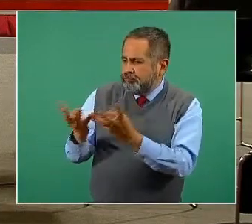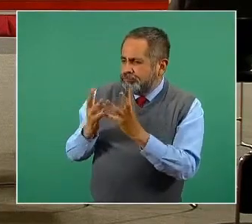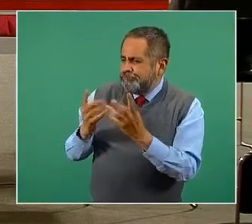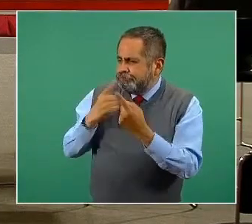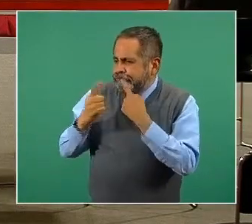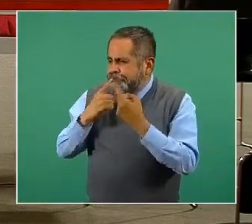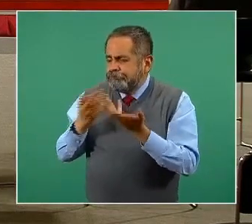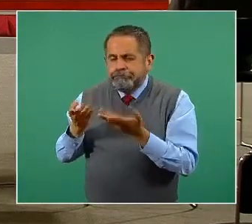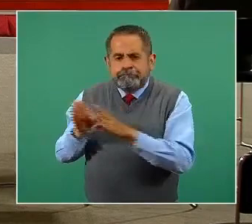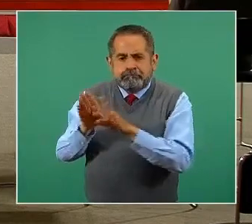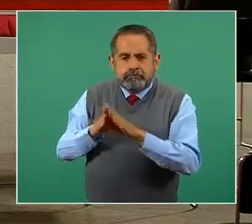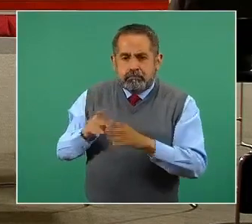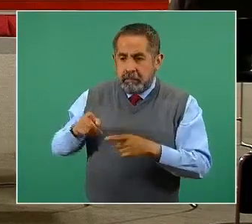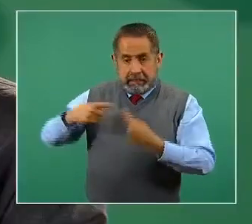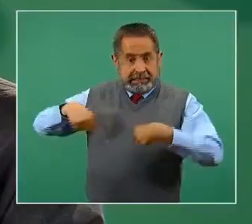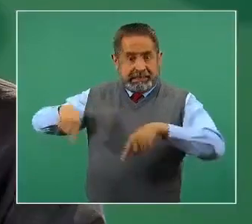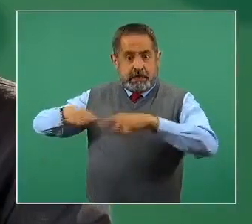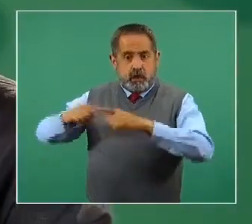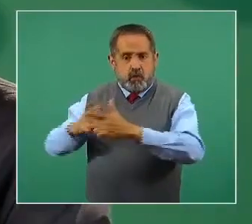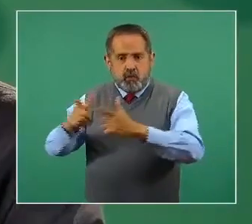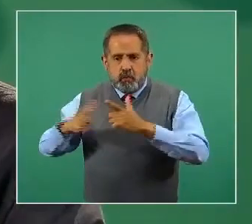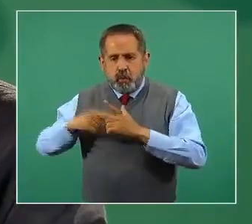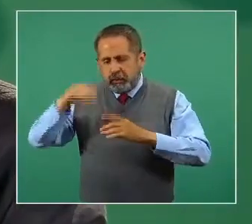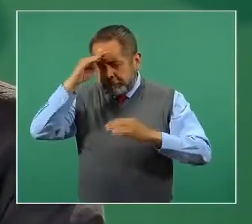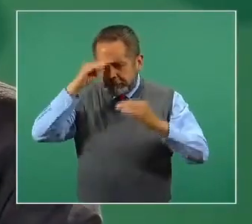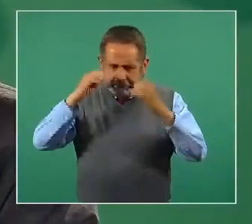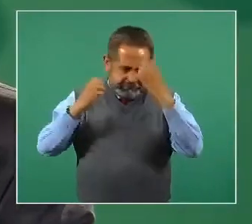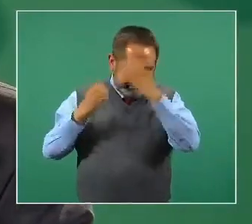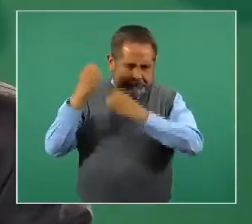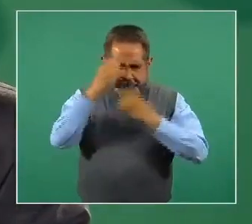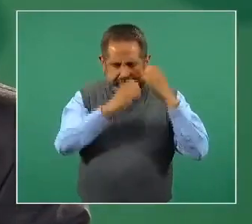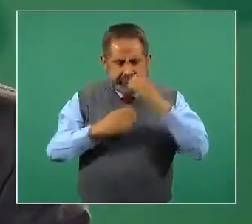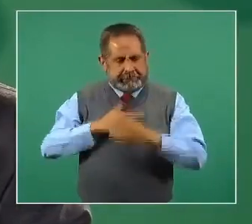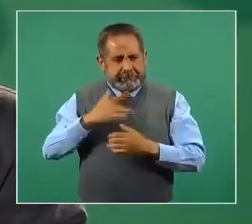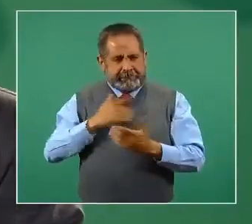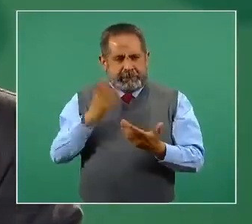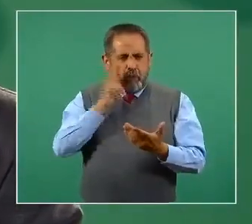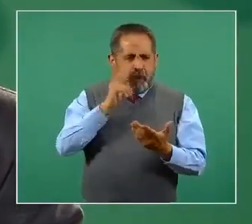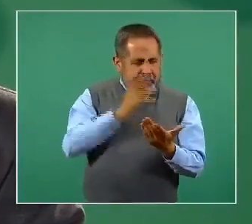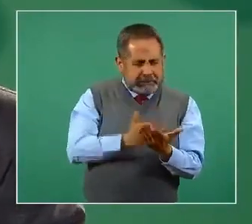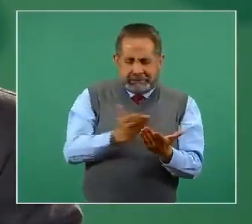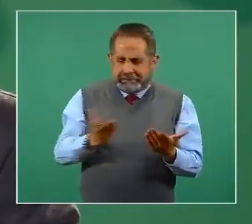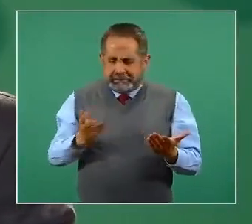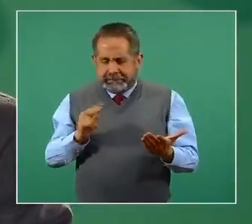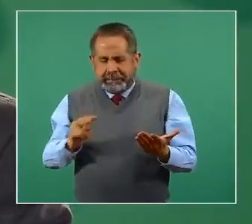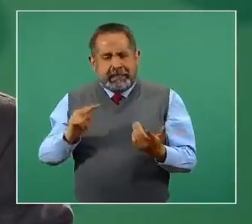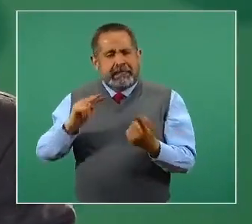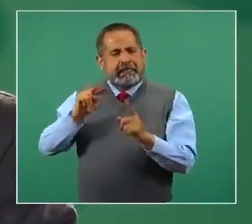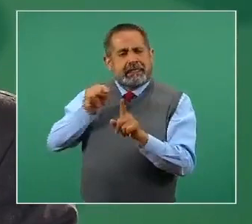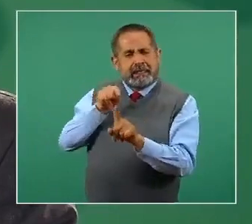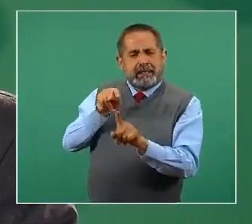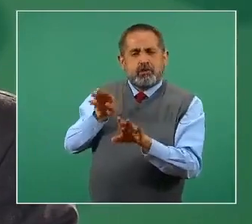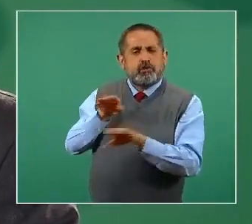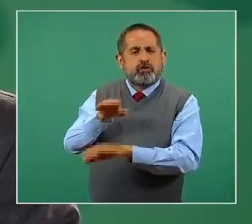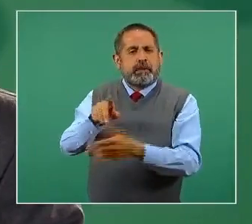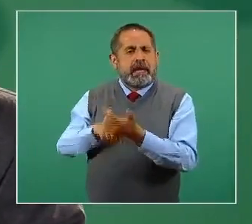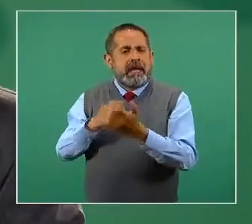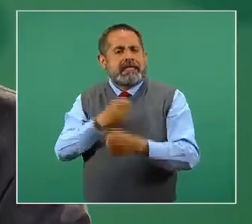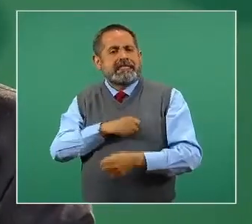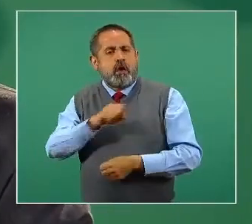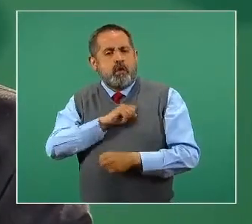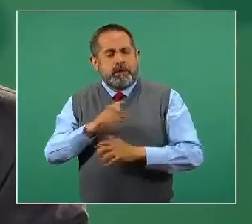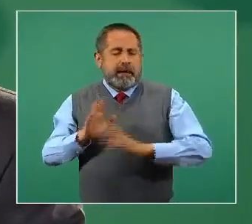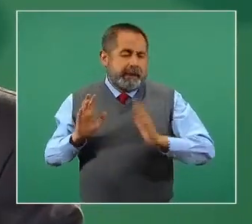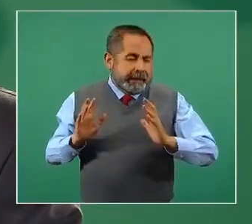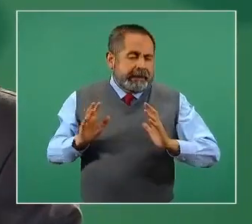quienes, los miembros de este grupo, evalúan también la evidencia científica, pero con una perspectiva de salud pública.